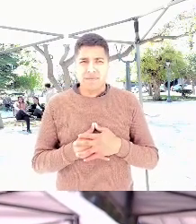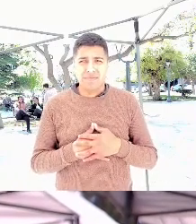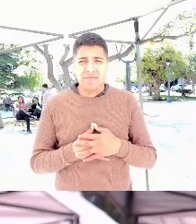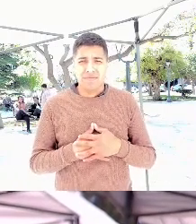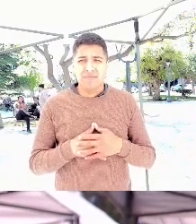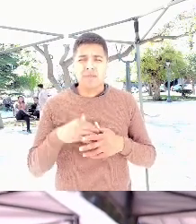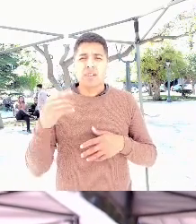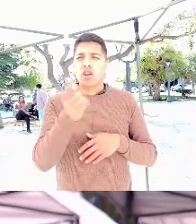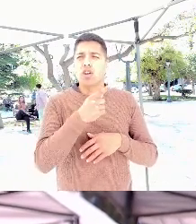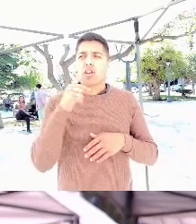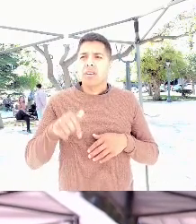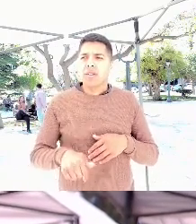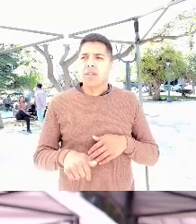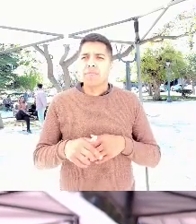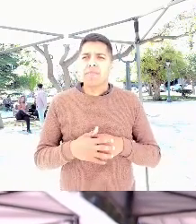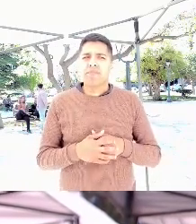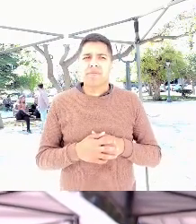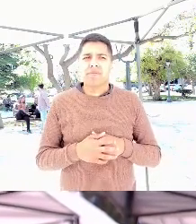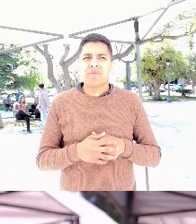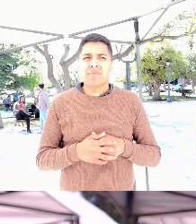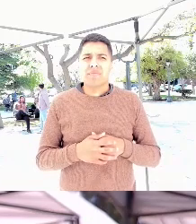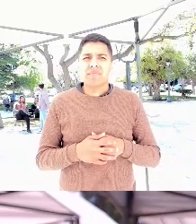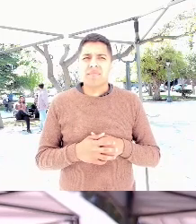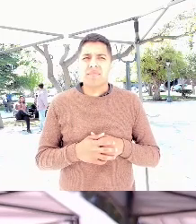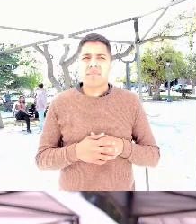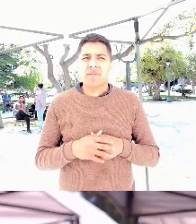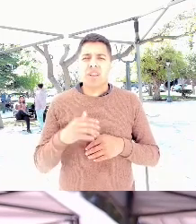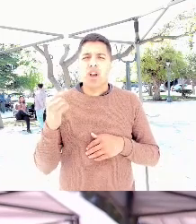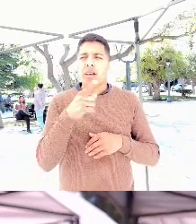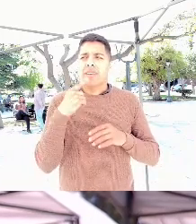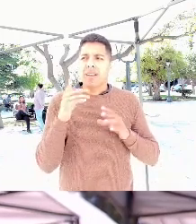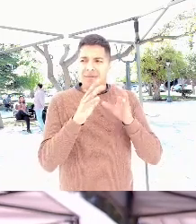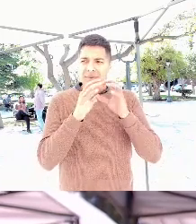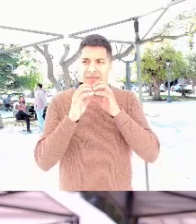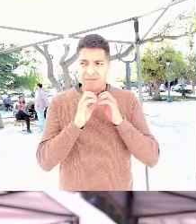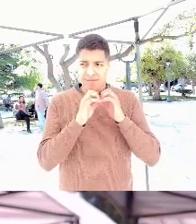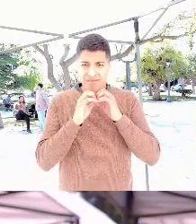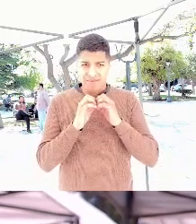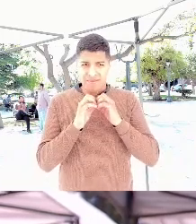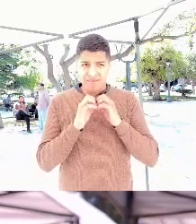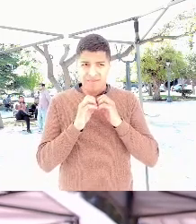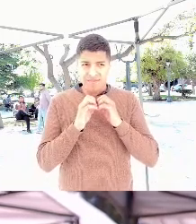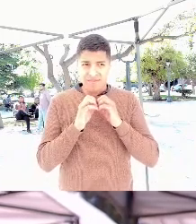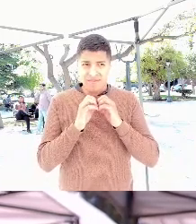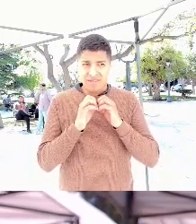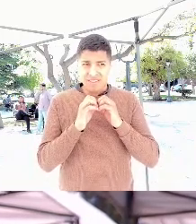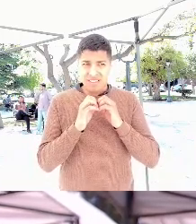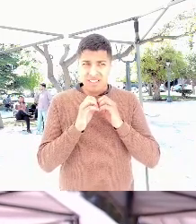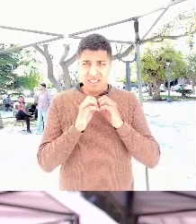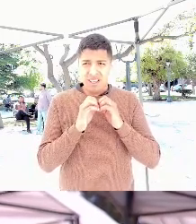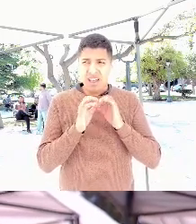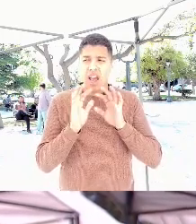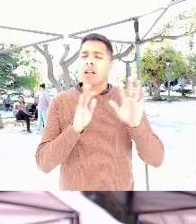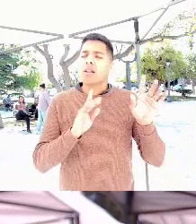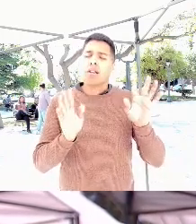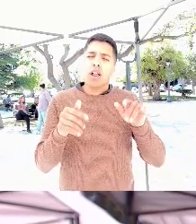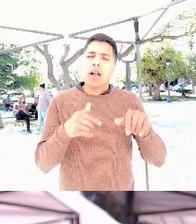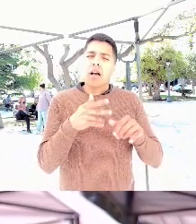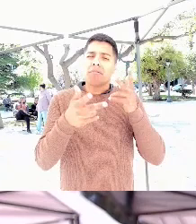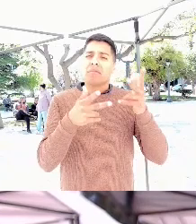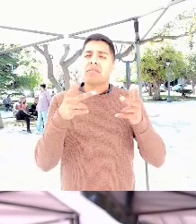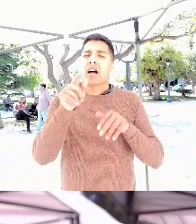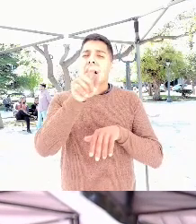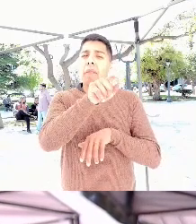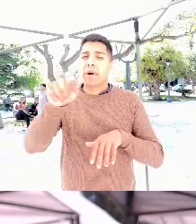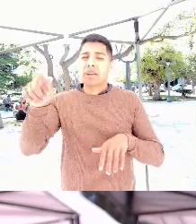A continuación vamos a dar tratamiento, o vamos a dar el turno de la palabra a los concejales y